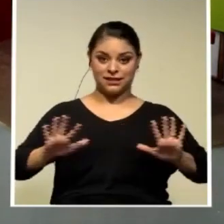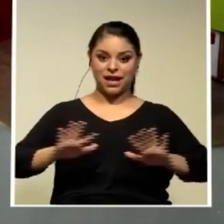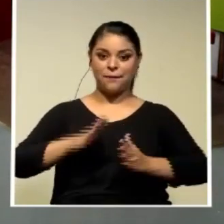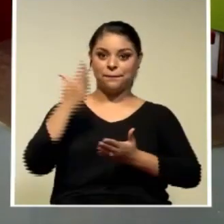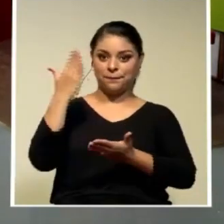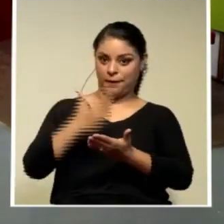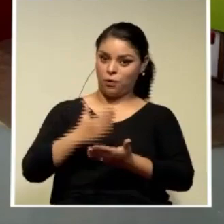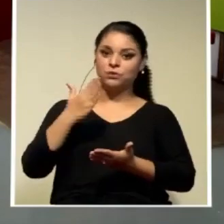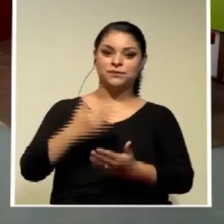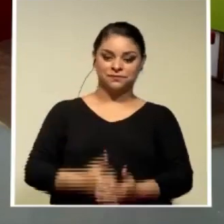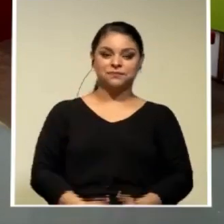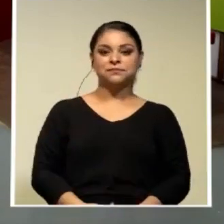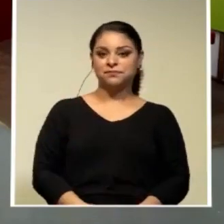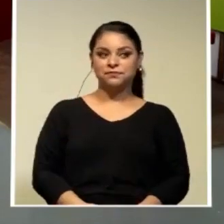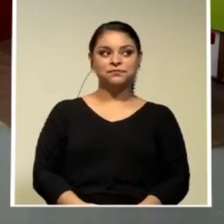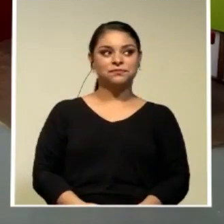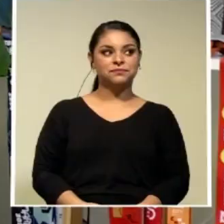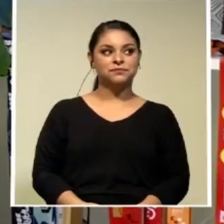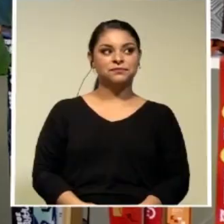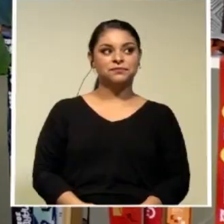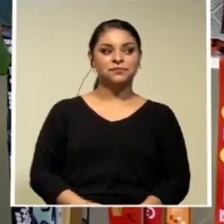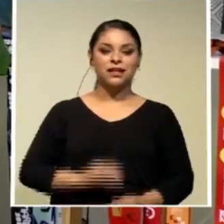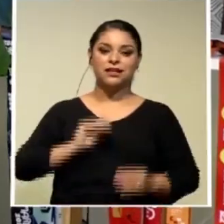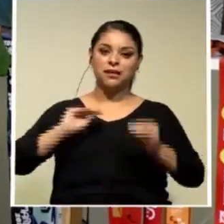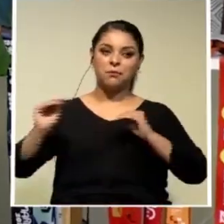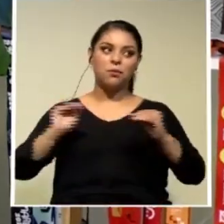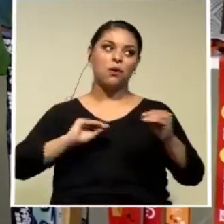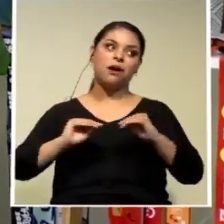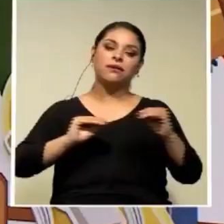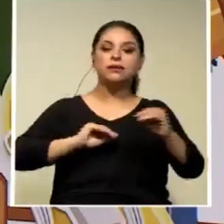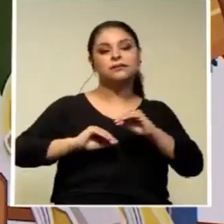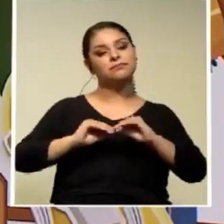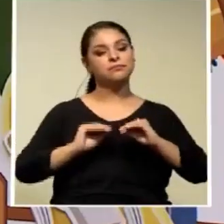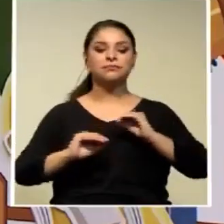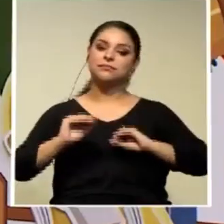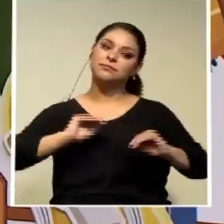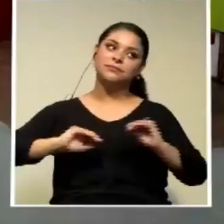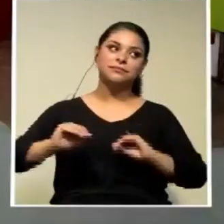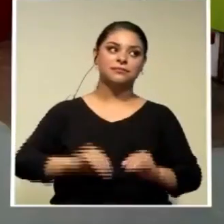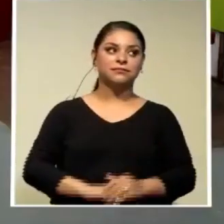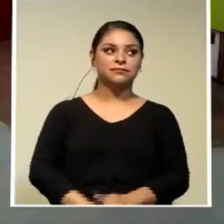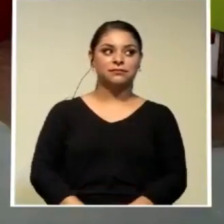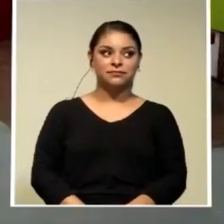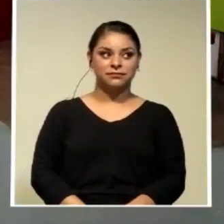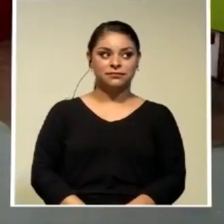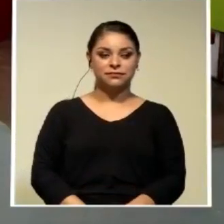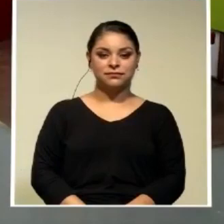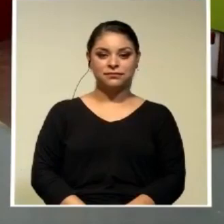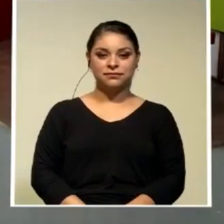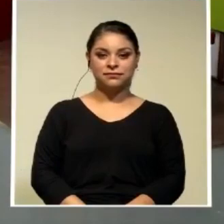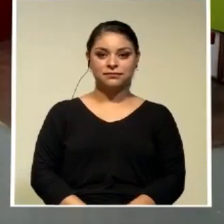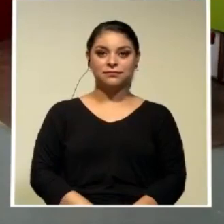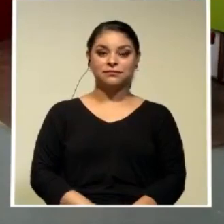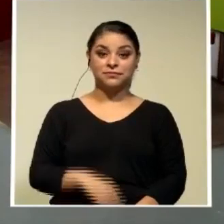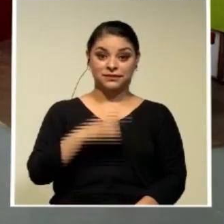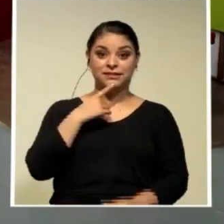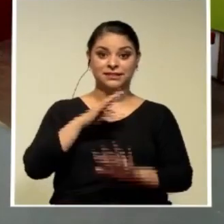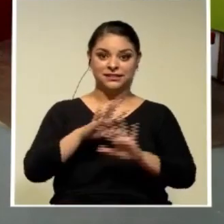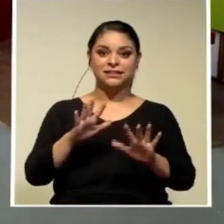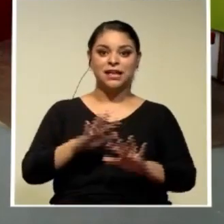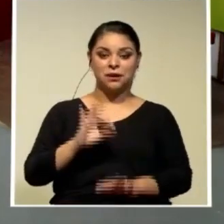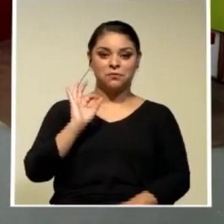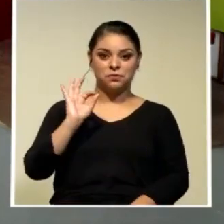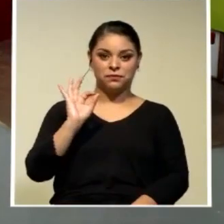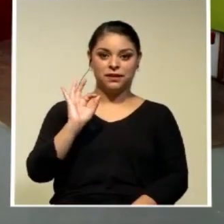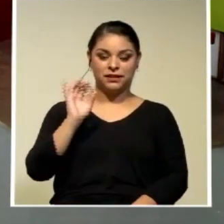activa. A un lado. Tres. Y al otro. Cuatro. Y ya. Cinco. Dice que bien. Muy bien. Sin